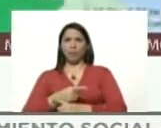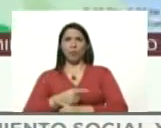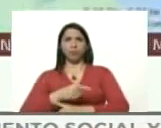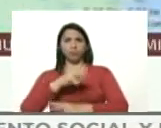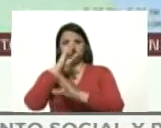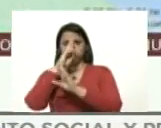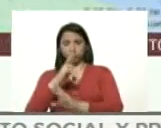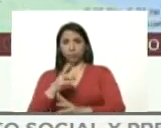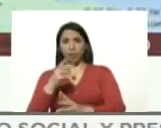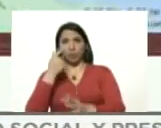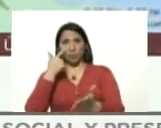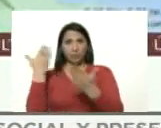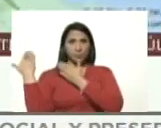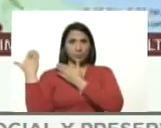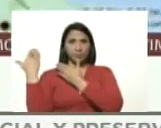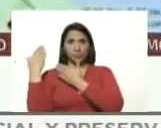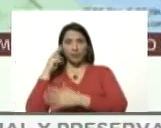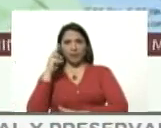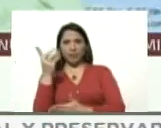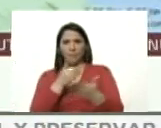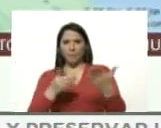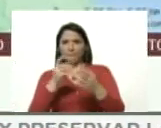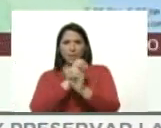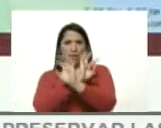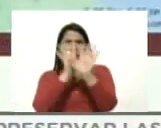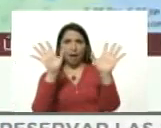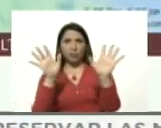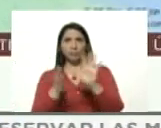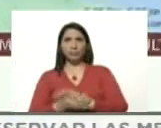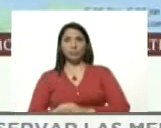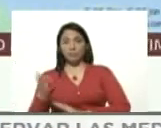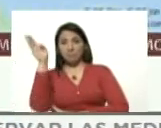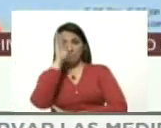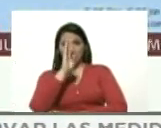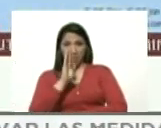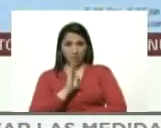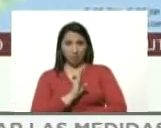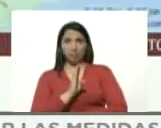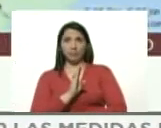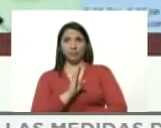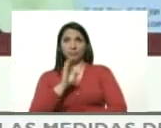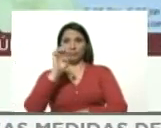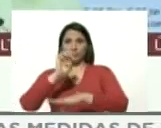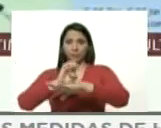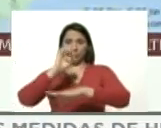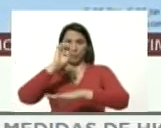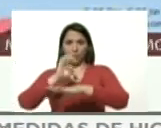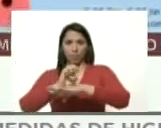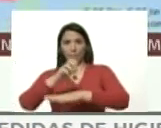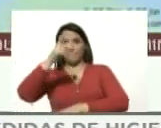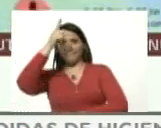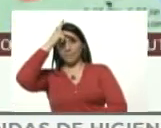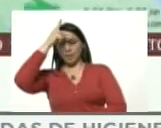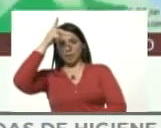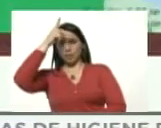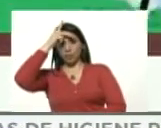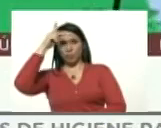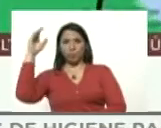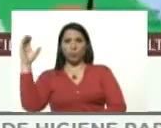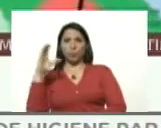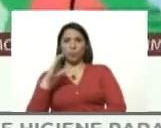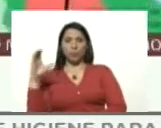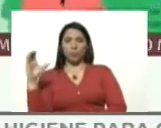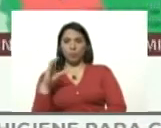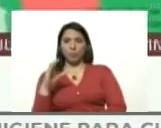estamos viendo el mapa interactivo. Se ve claramente Brasil, Ecuador, Perú,